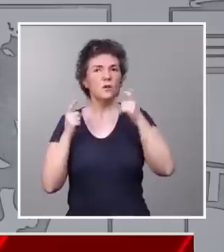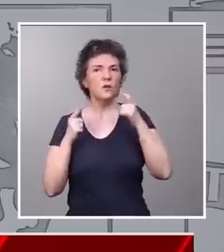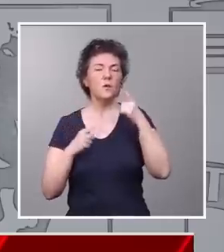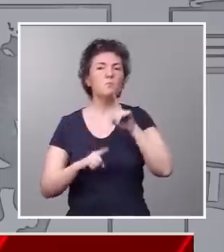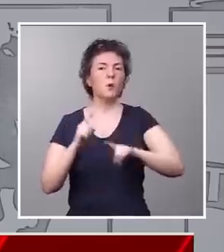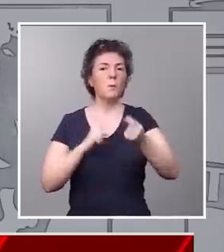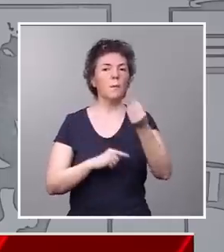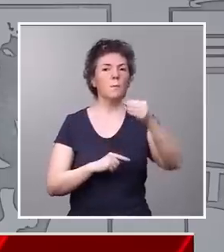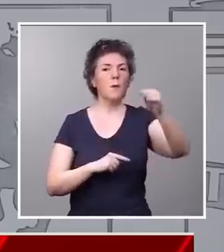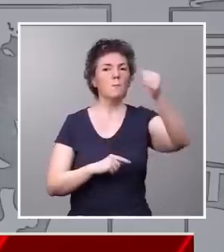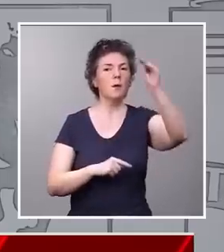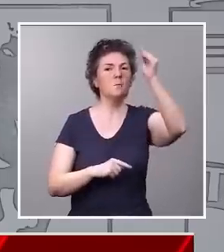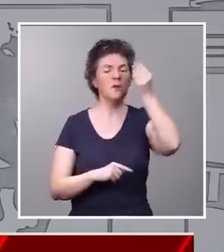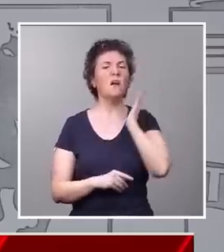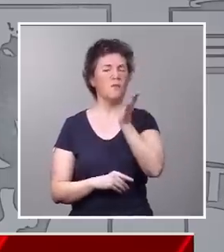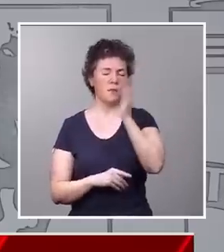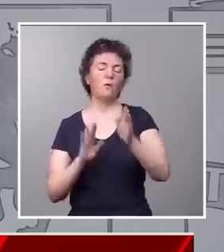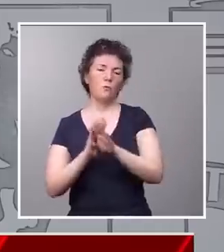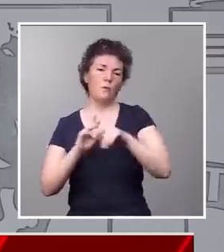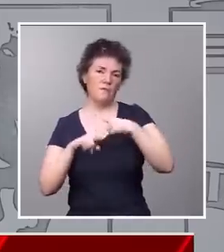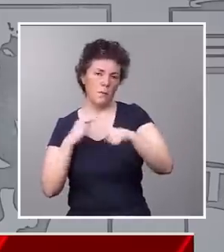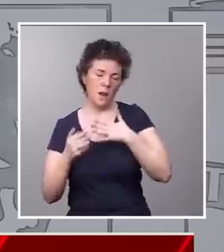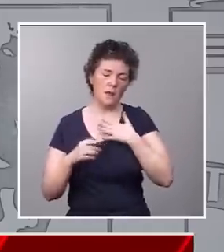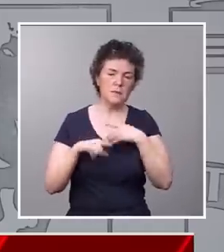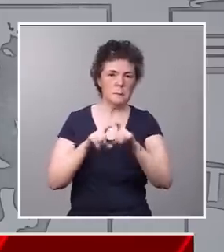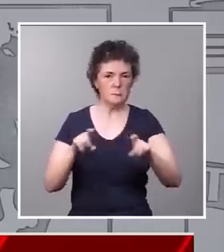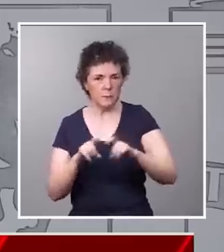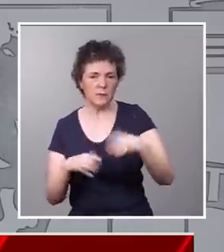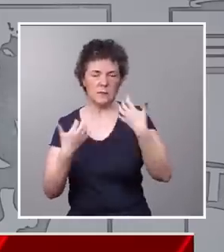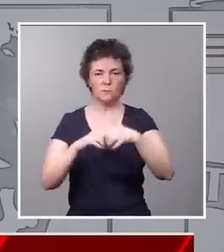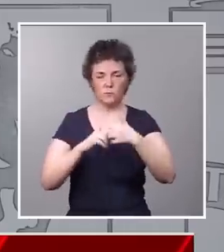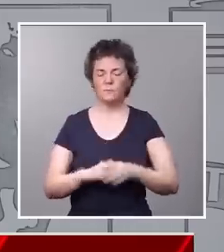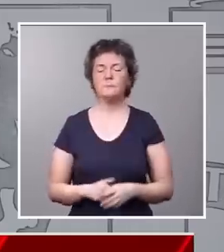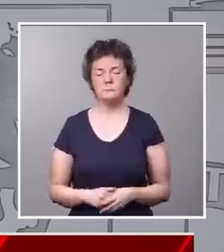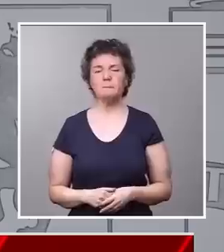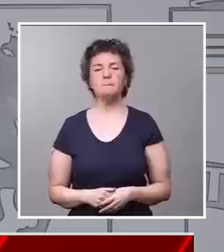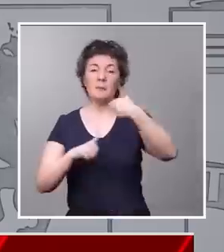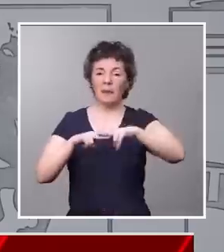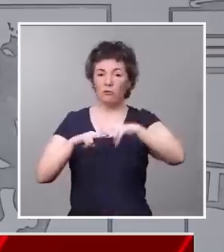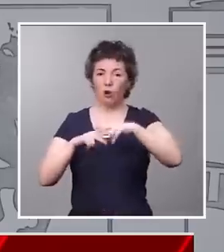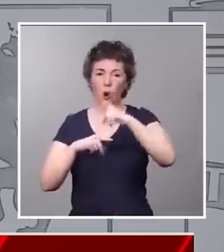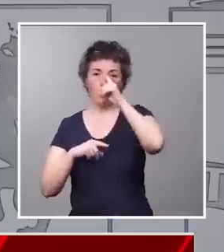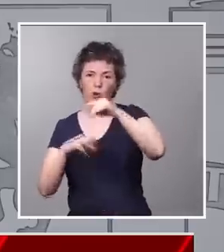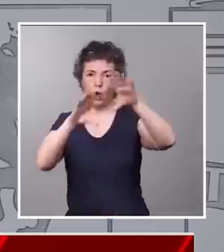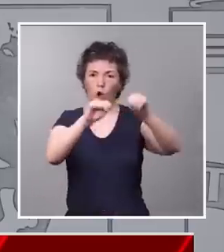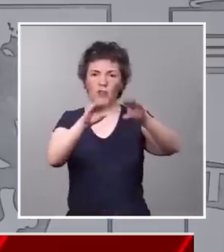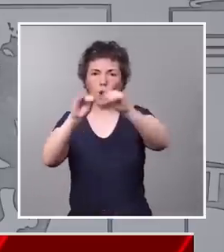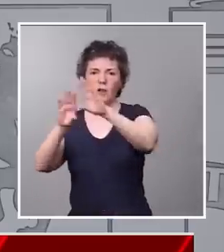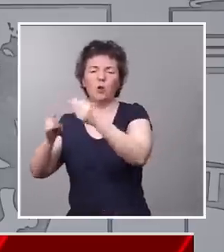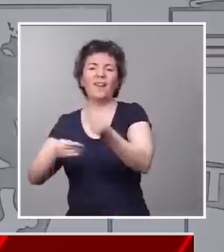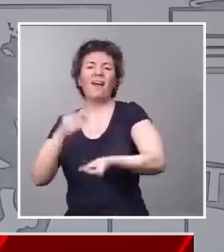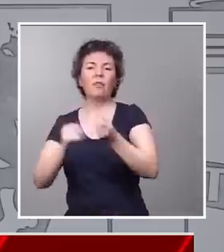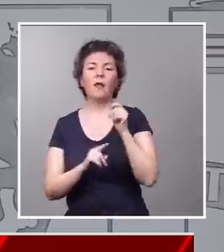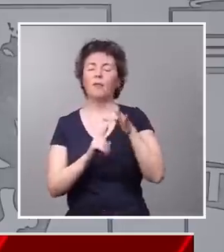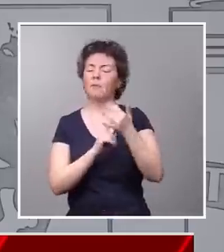una ya ha señalado tú qué es ilegalizar a lo cual tiene guasa que una banda terrorista una banda de